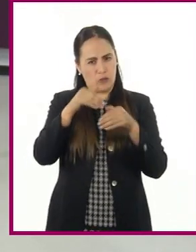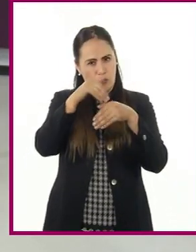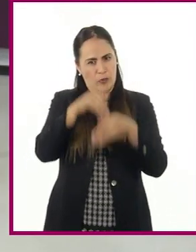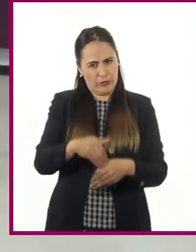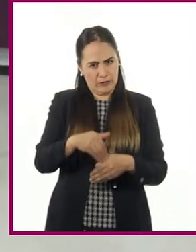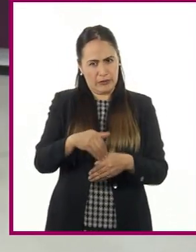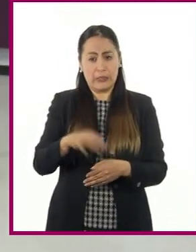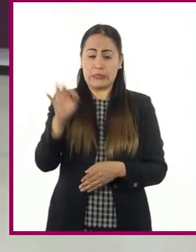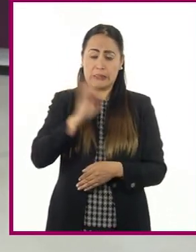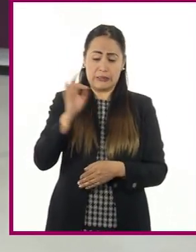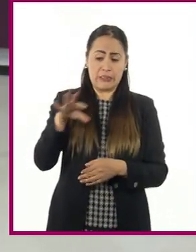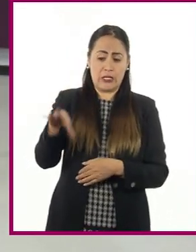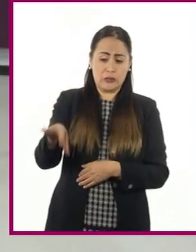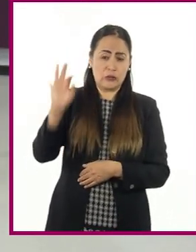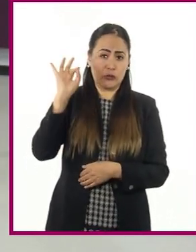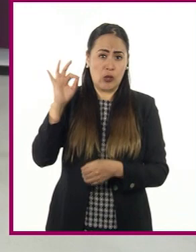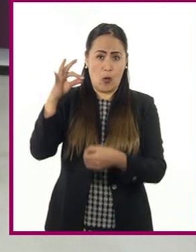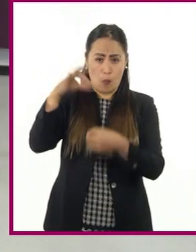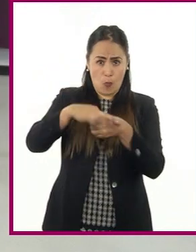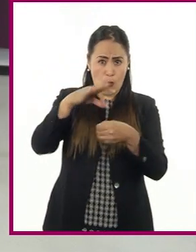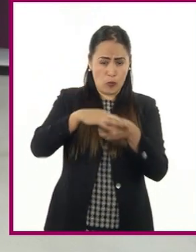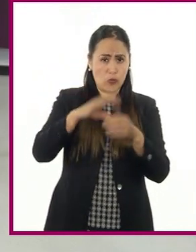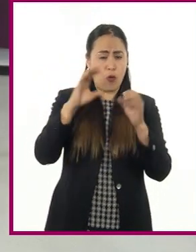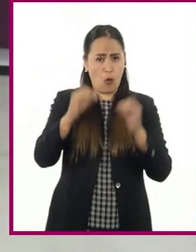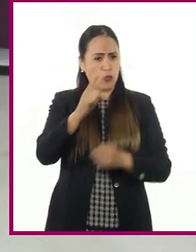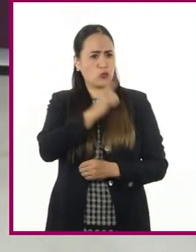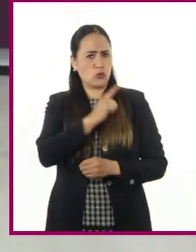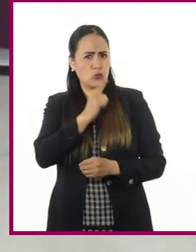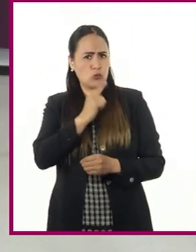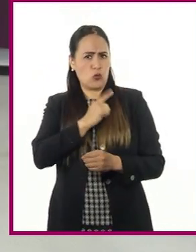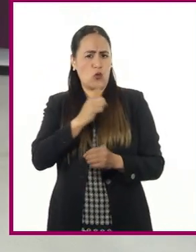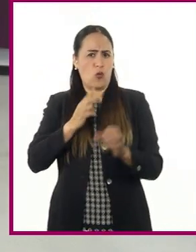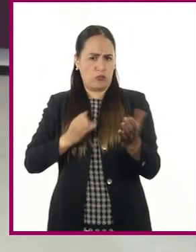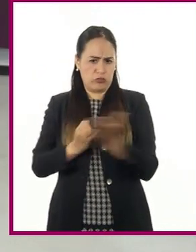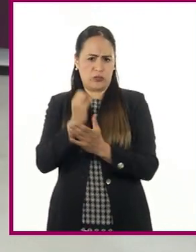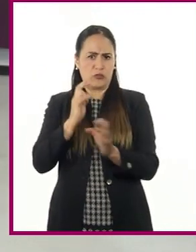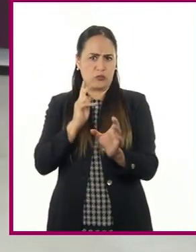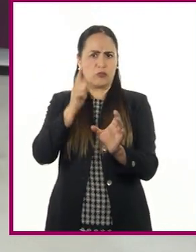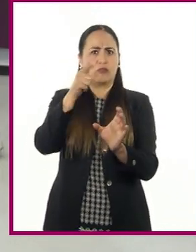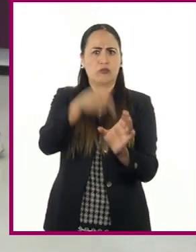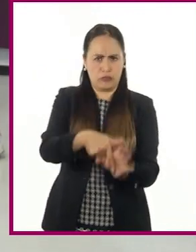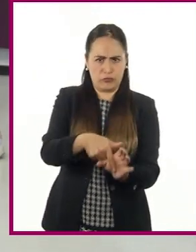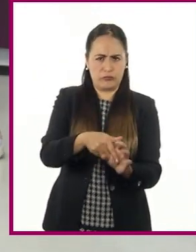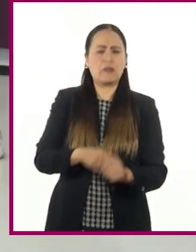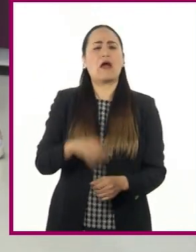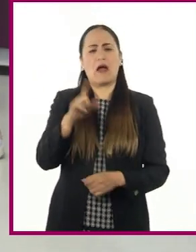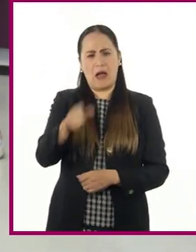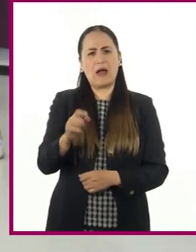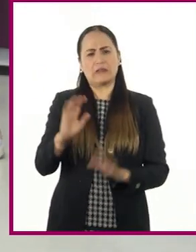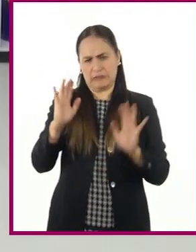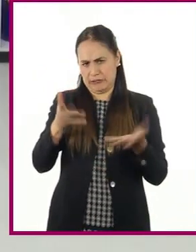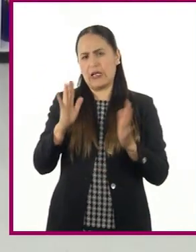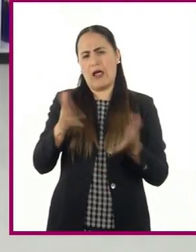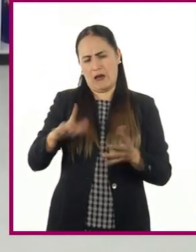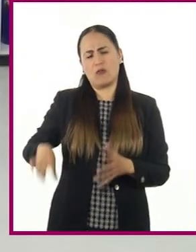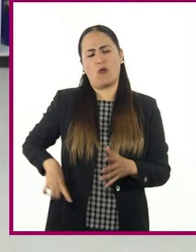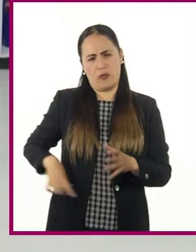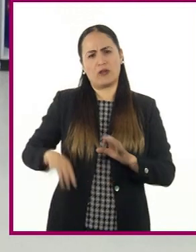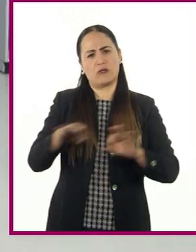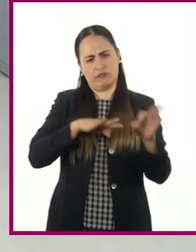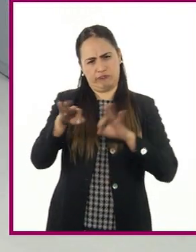elección popular o por decisión propia, estar al servicio en instituciones de gobierno. Tienes razón,